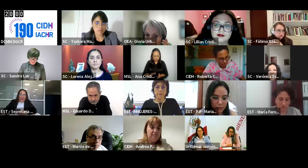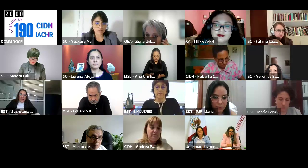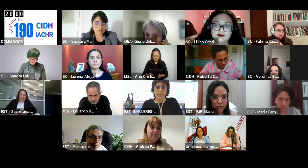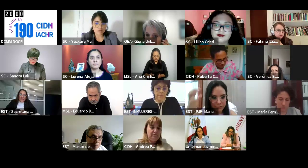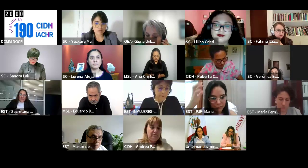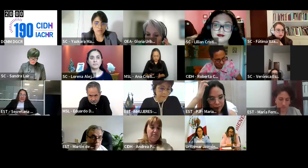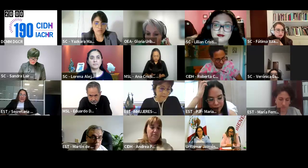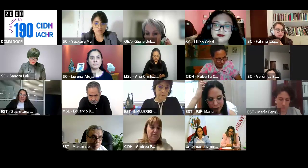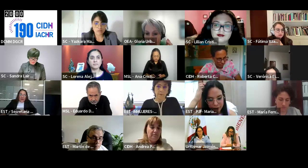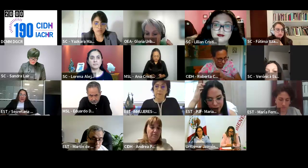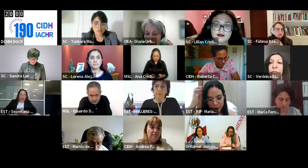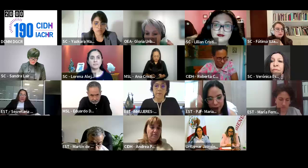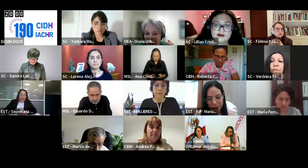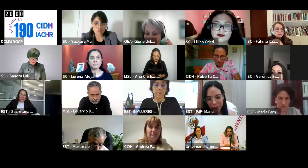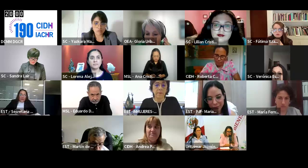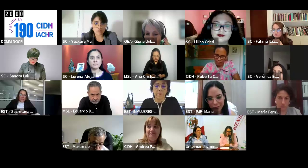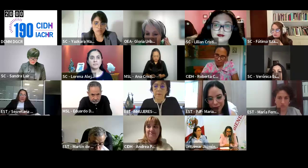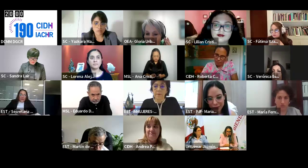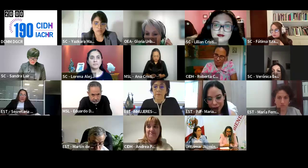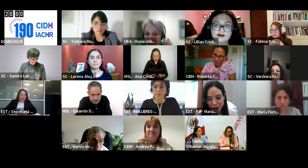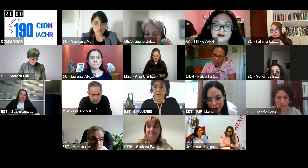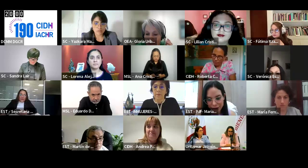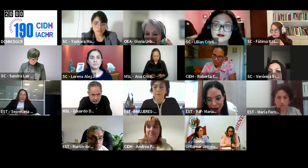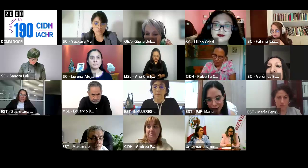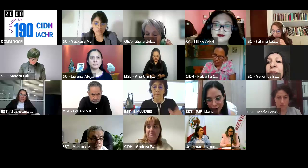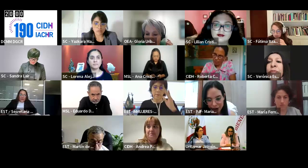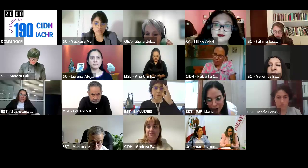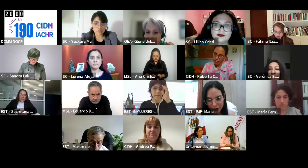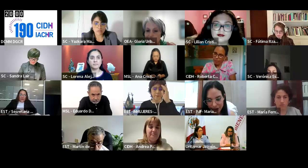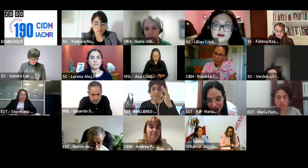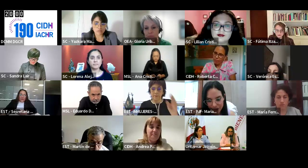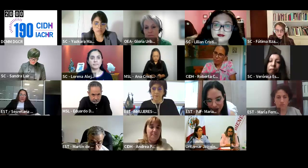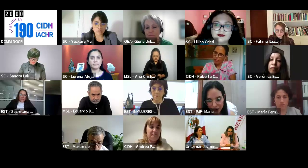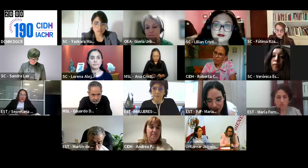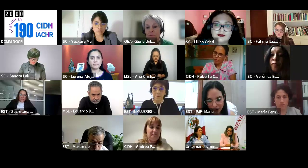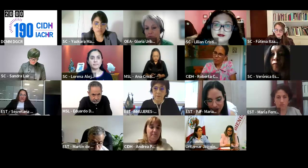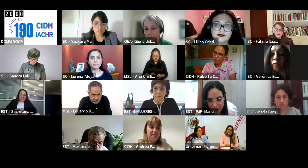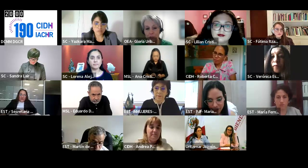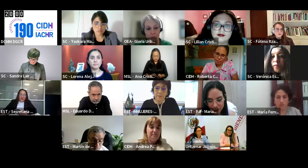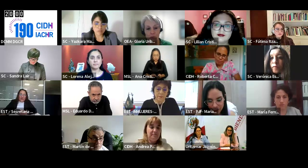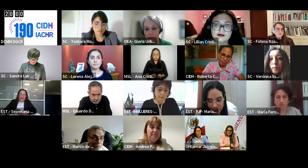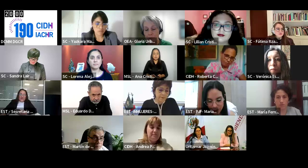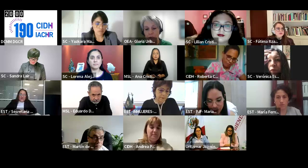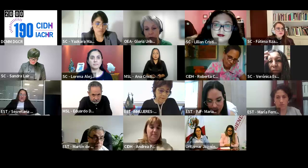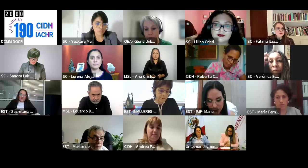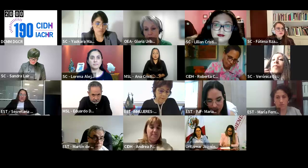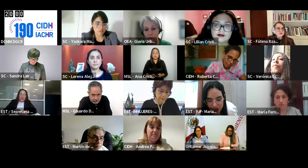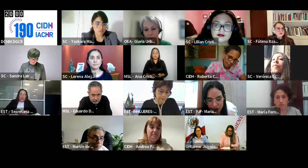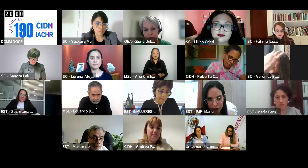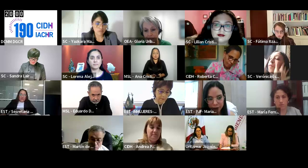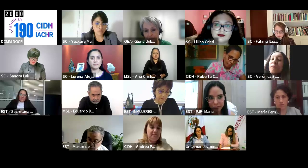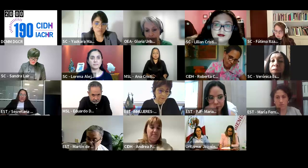cámara. Ya. Es que no Ah. estamos habilitados como panelistas, pero ya, acabamos de entrar. Muchas gracias. Perfecto, la Perfecto. escuchamos y la